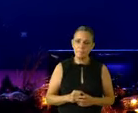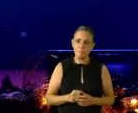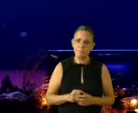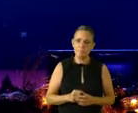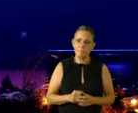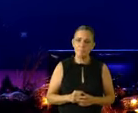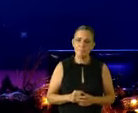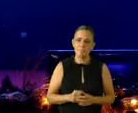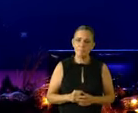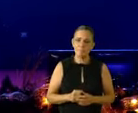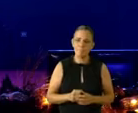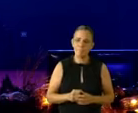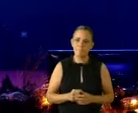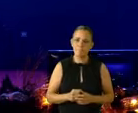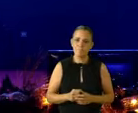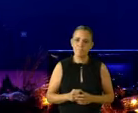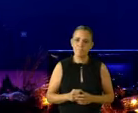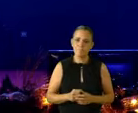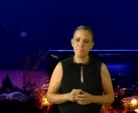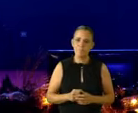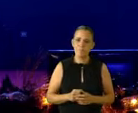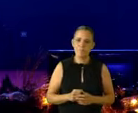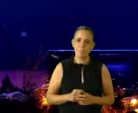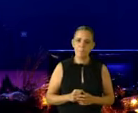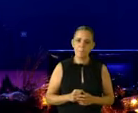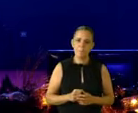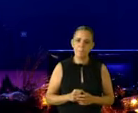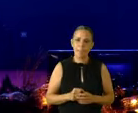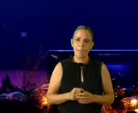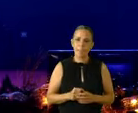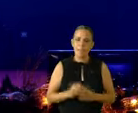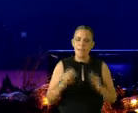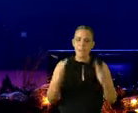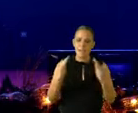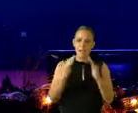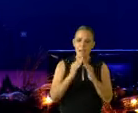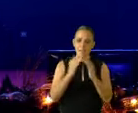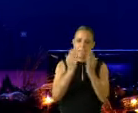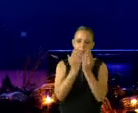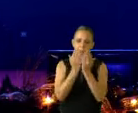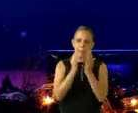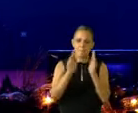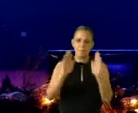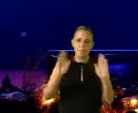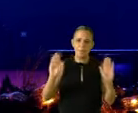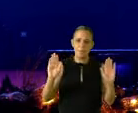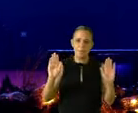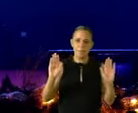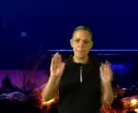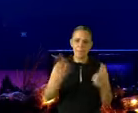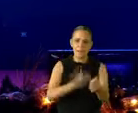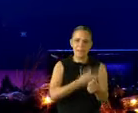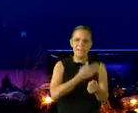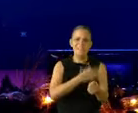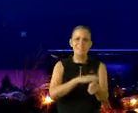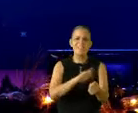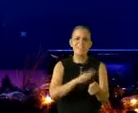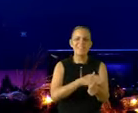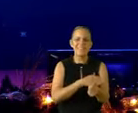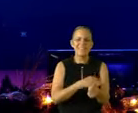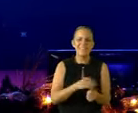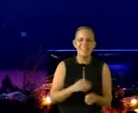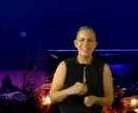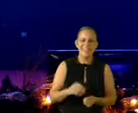CD. Casa Abierta se llama. Y tiene una canción bien particular que se llama Tum Tum Tum. Si usted nunca